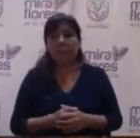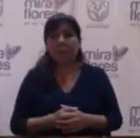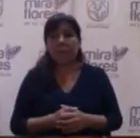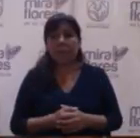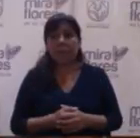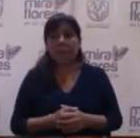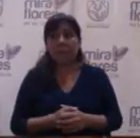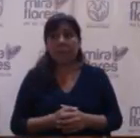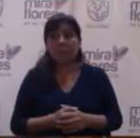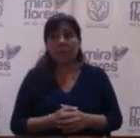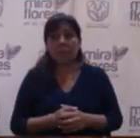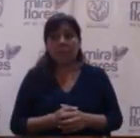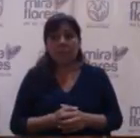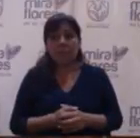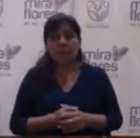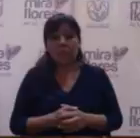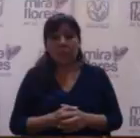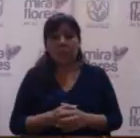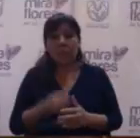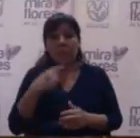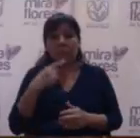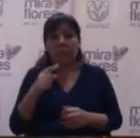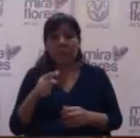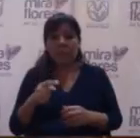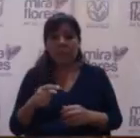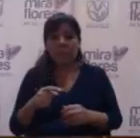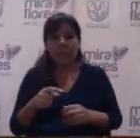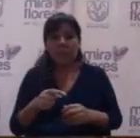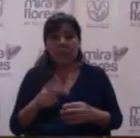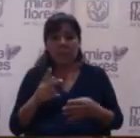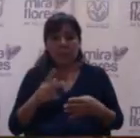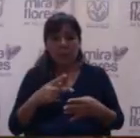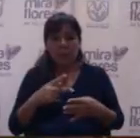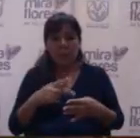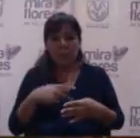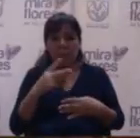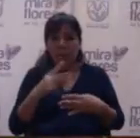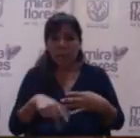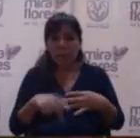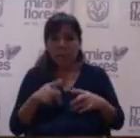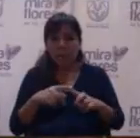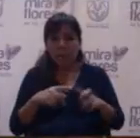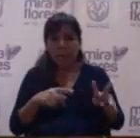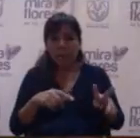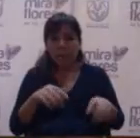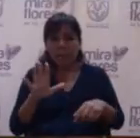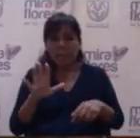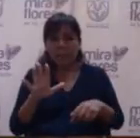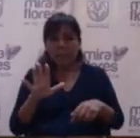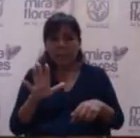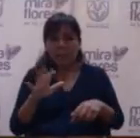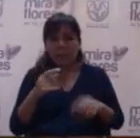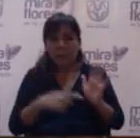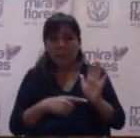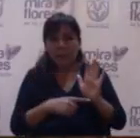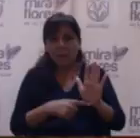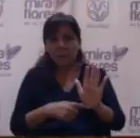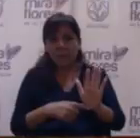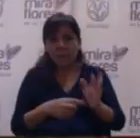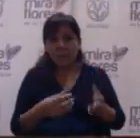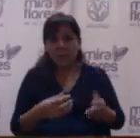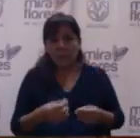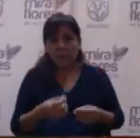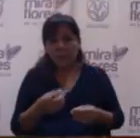En este reportaje de Panorama pasaron varios minutos